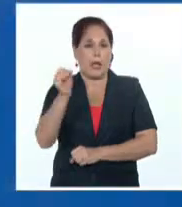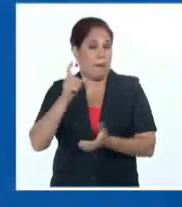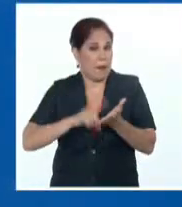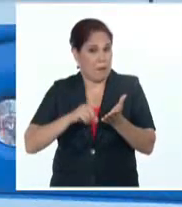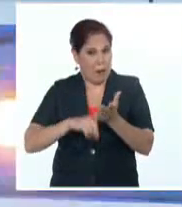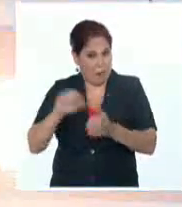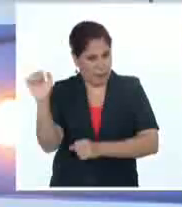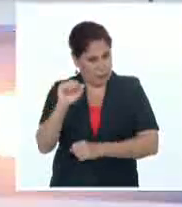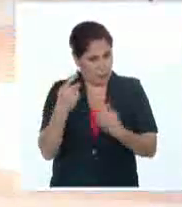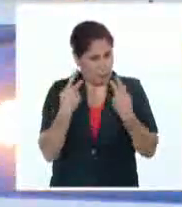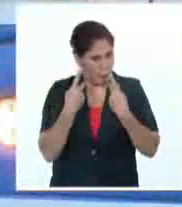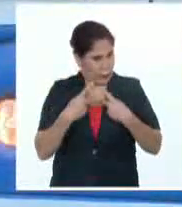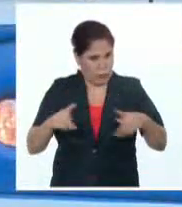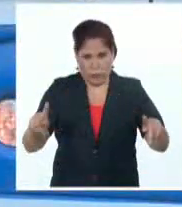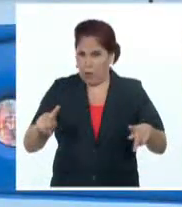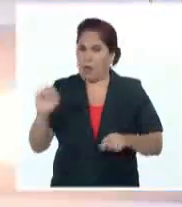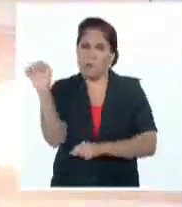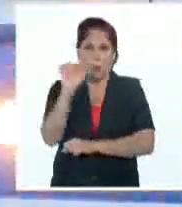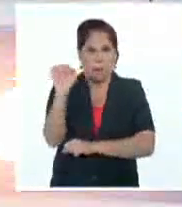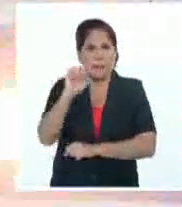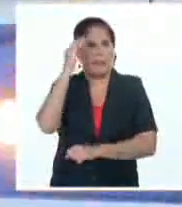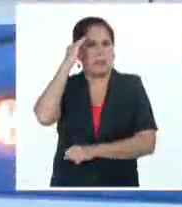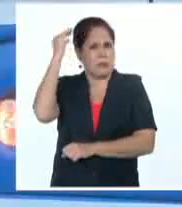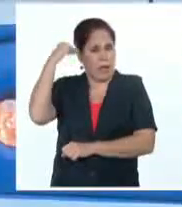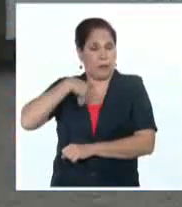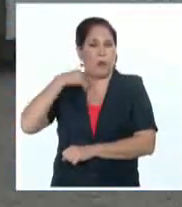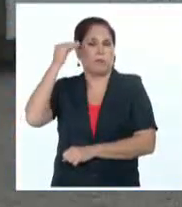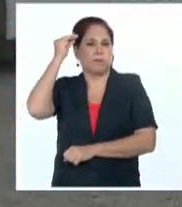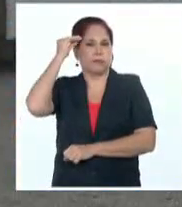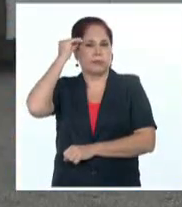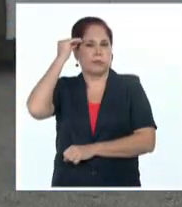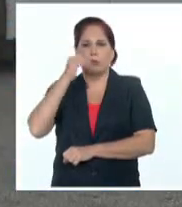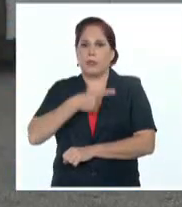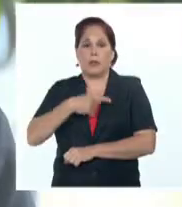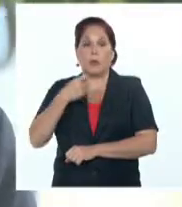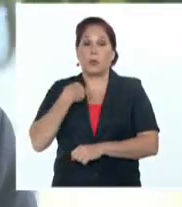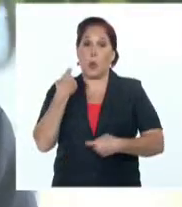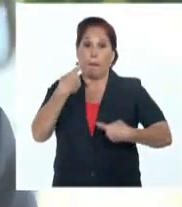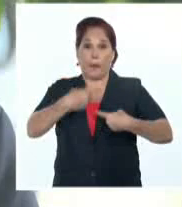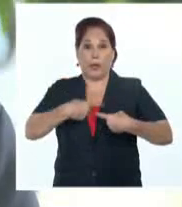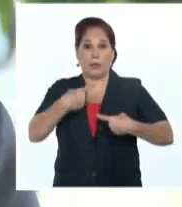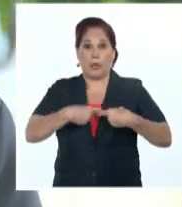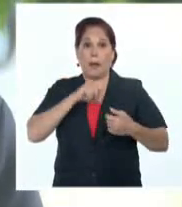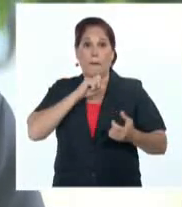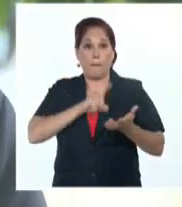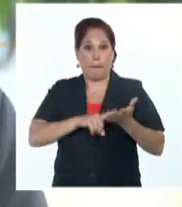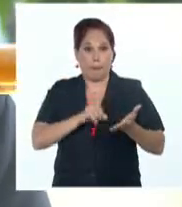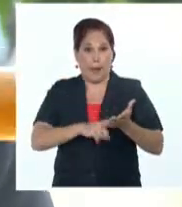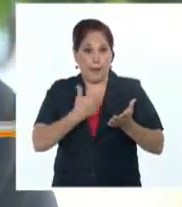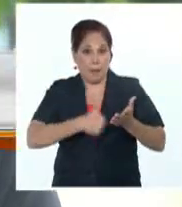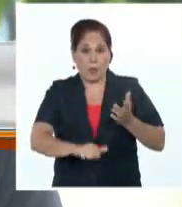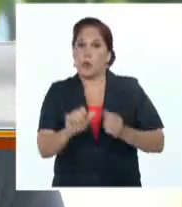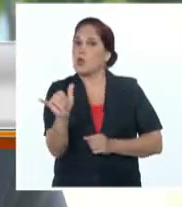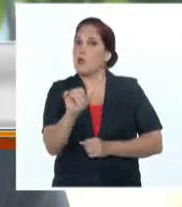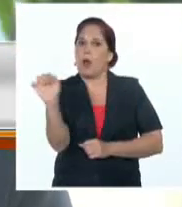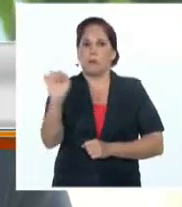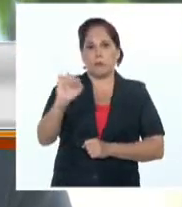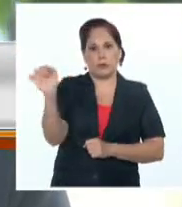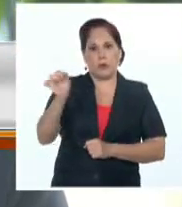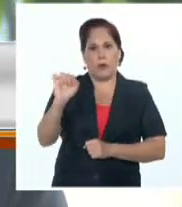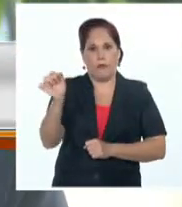enseñó parte de lo que aprendí cuando me casé, el padre de mis hijos también era chofer